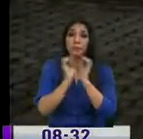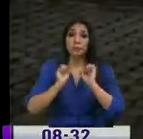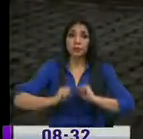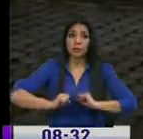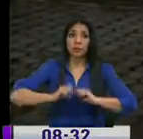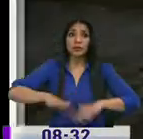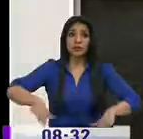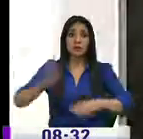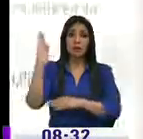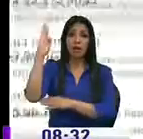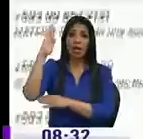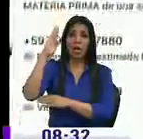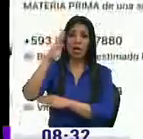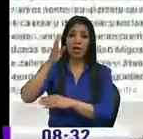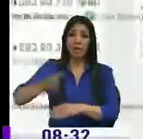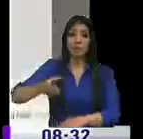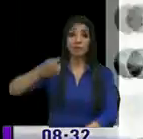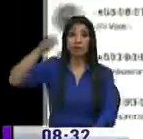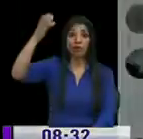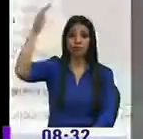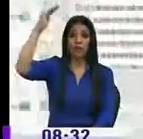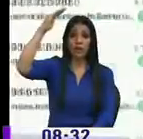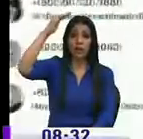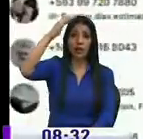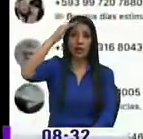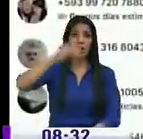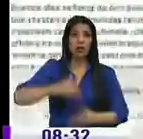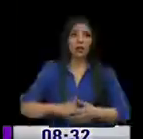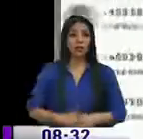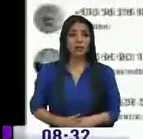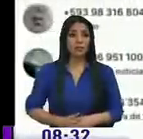por caerse. Muy bien.